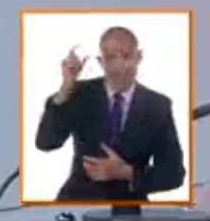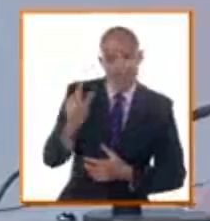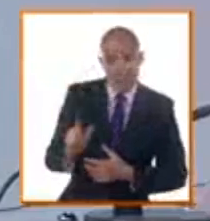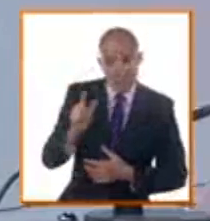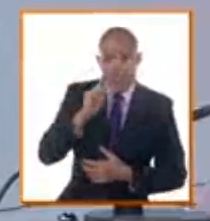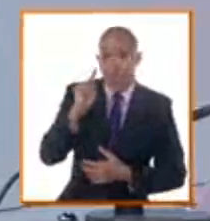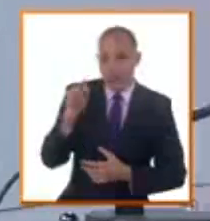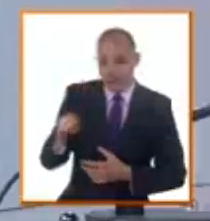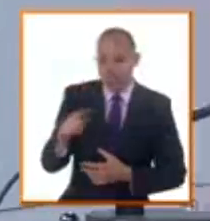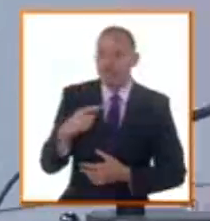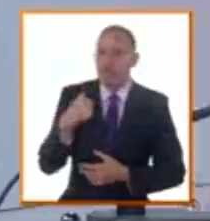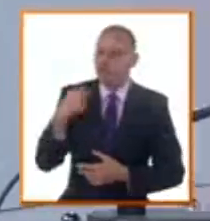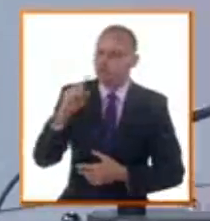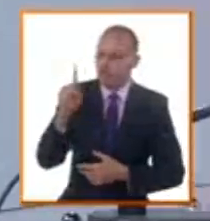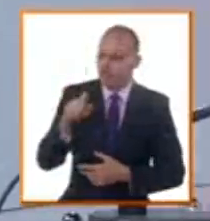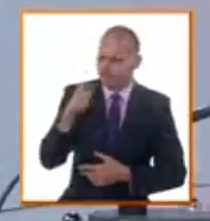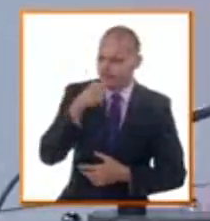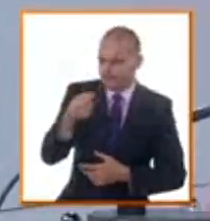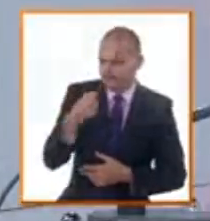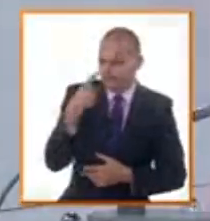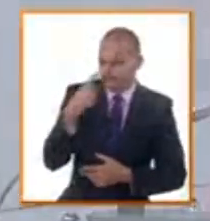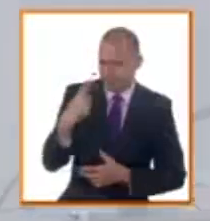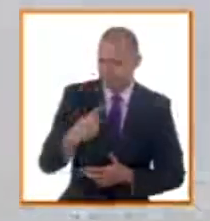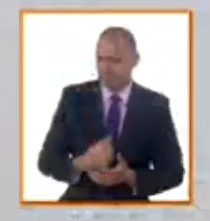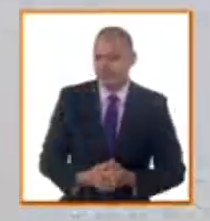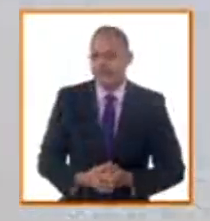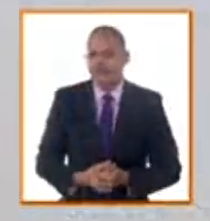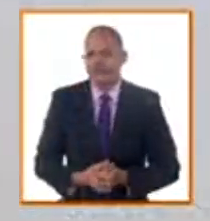Vamos hasta allá con la señal de la mesa redonda.